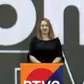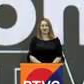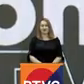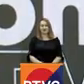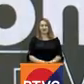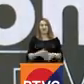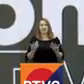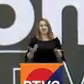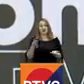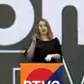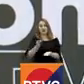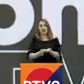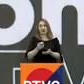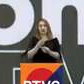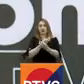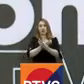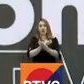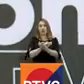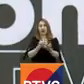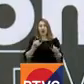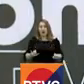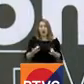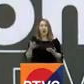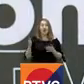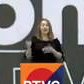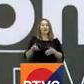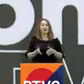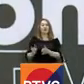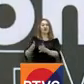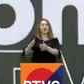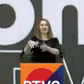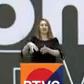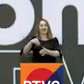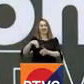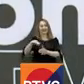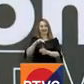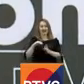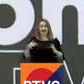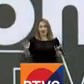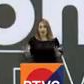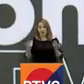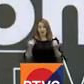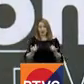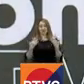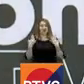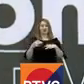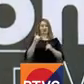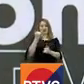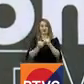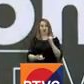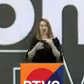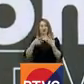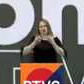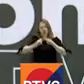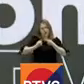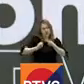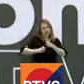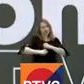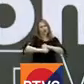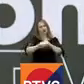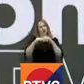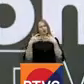y la capital del huila recibió hoy la ruta del magdalena y eso marca ya la recta final de este esfuerzo sin